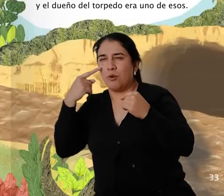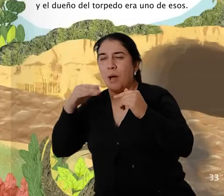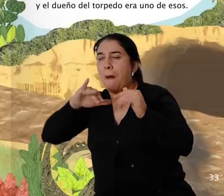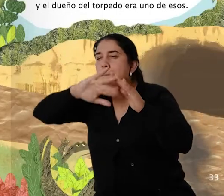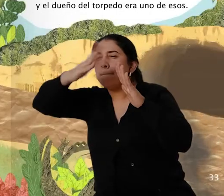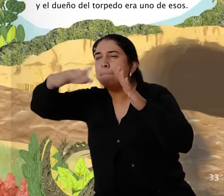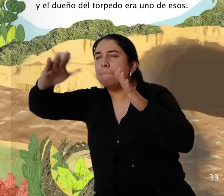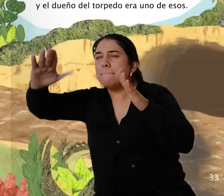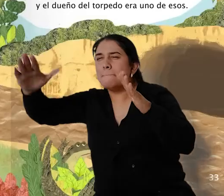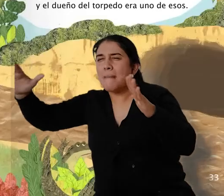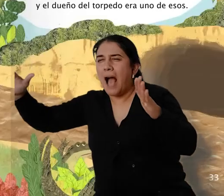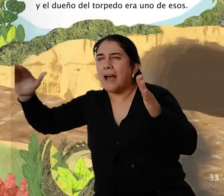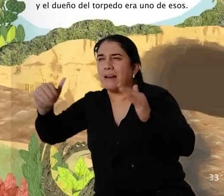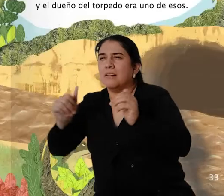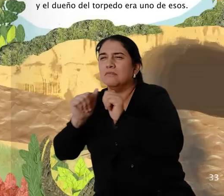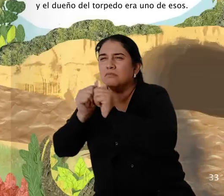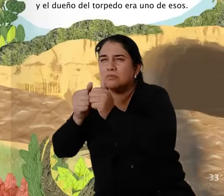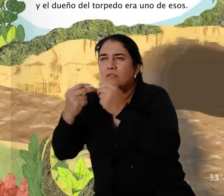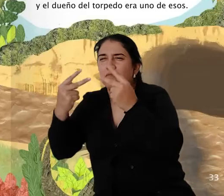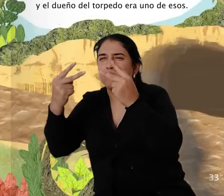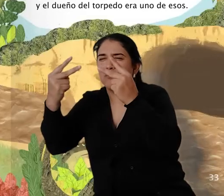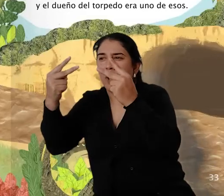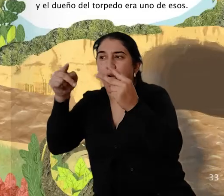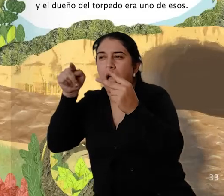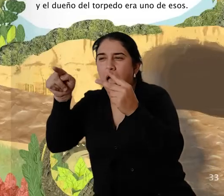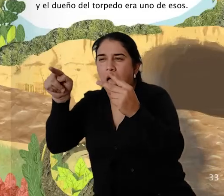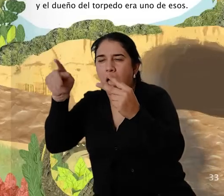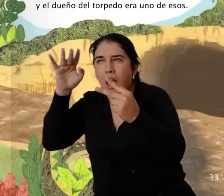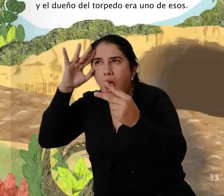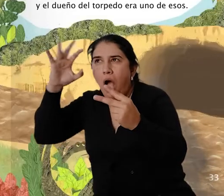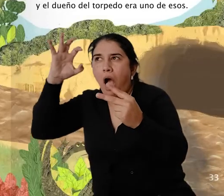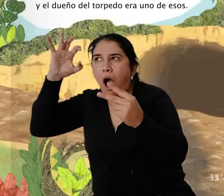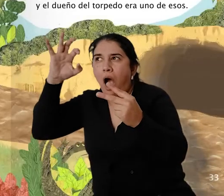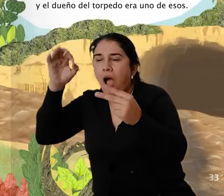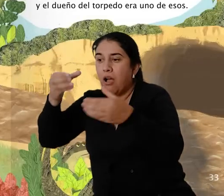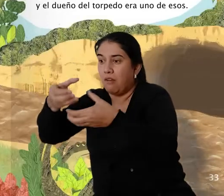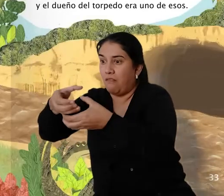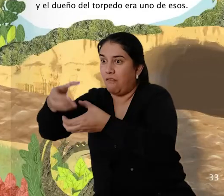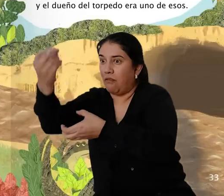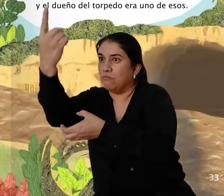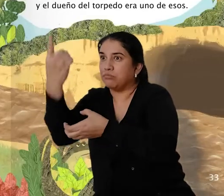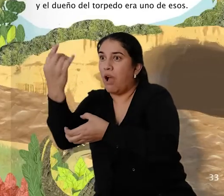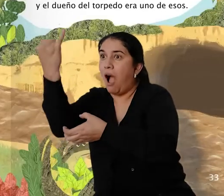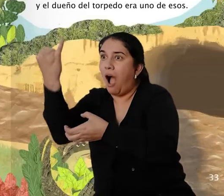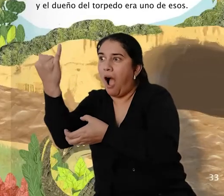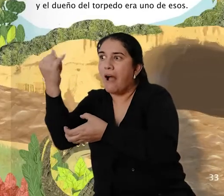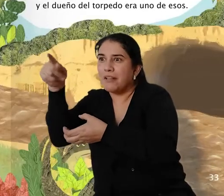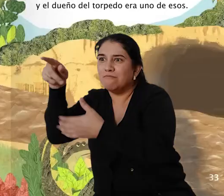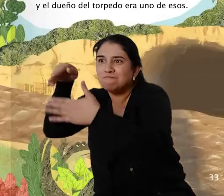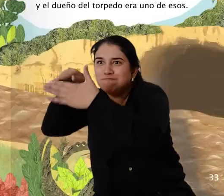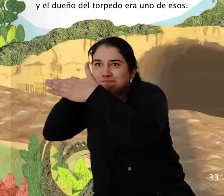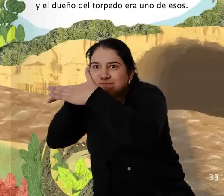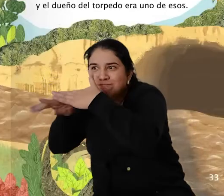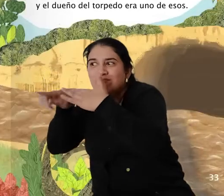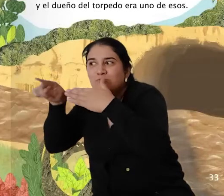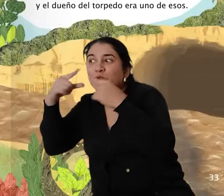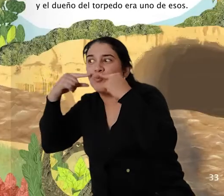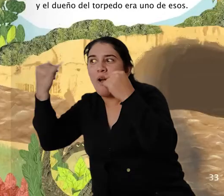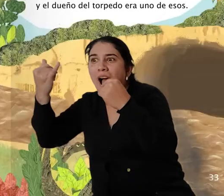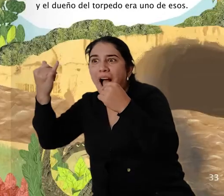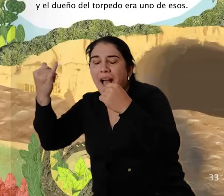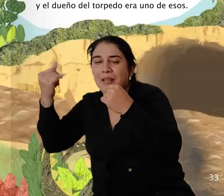combate entre 2 buques de guerra y trajo hasta aquí un torpedo que no reventó. Vamos a